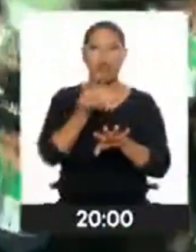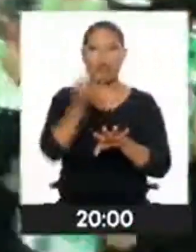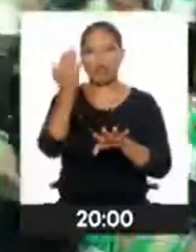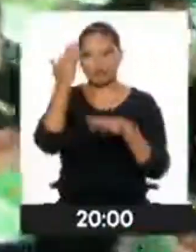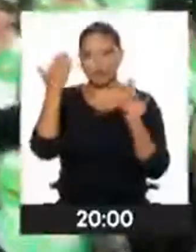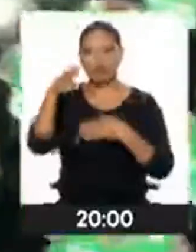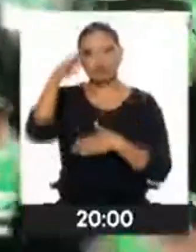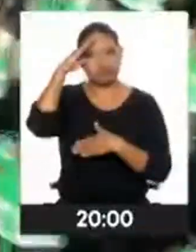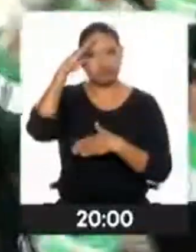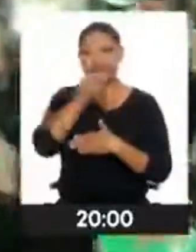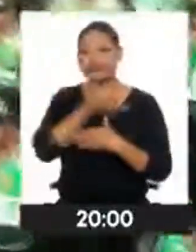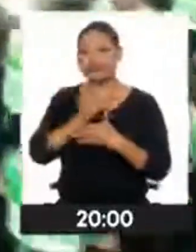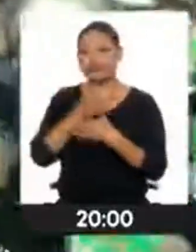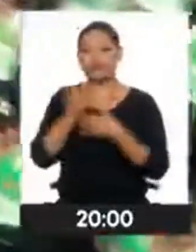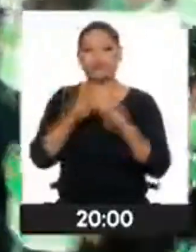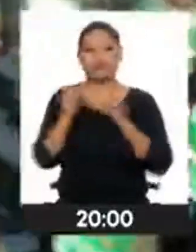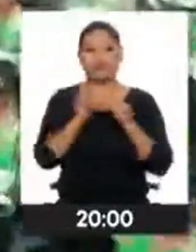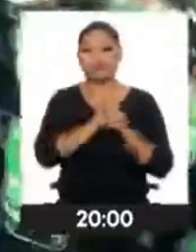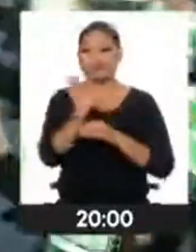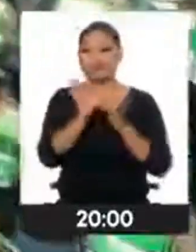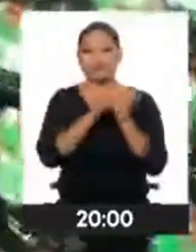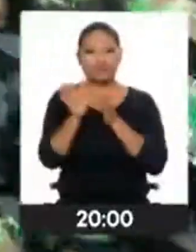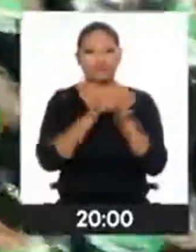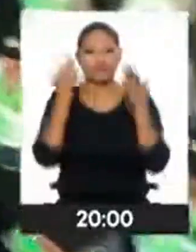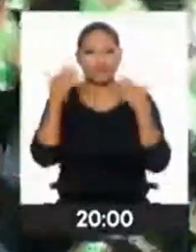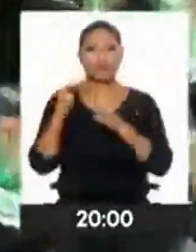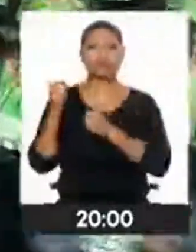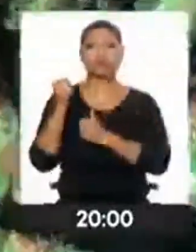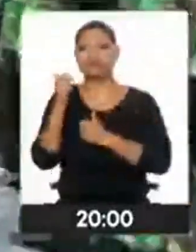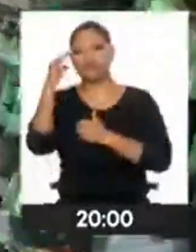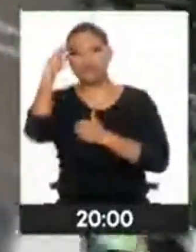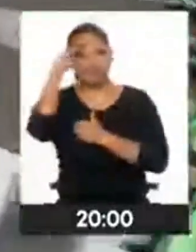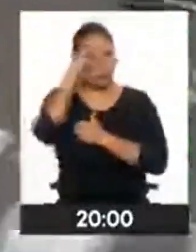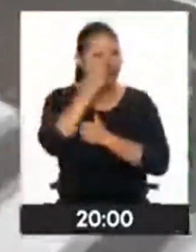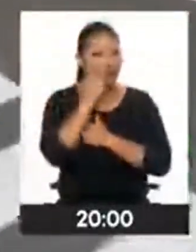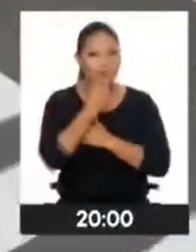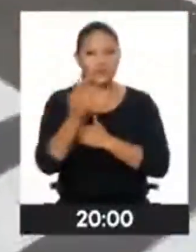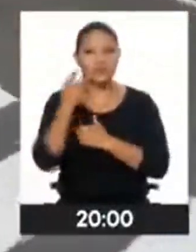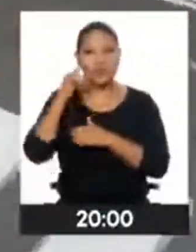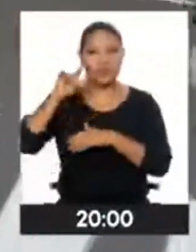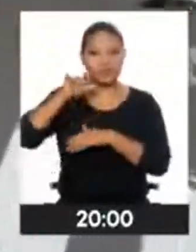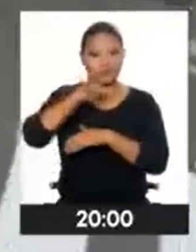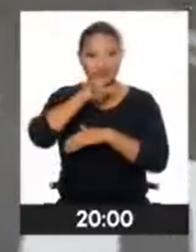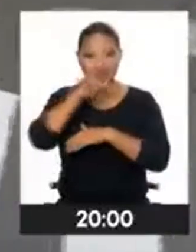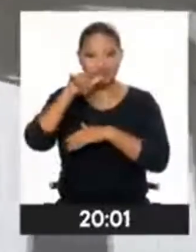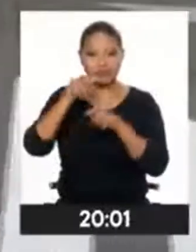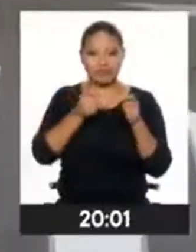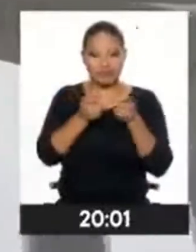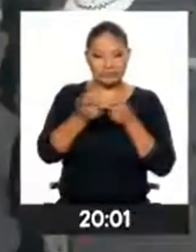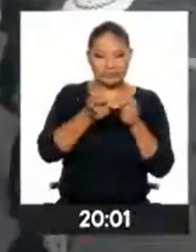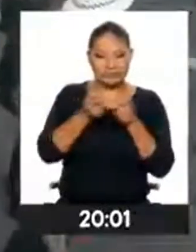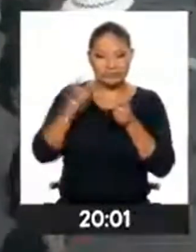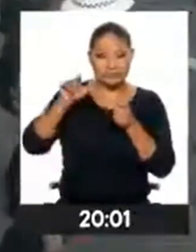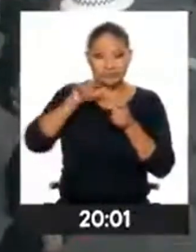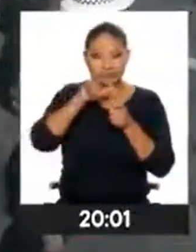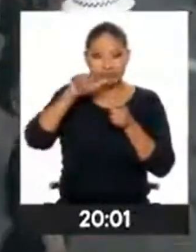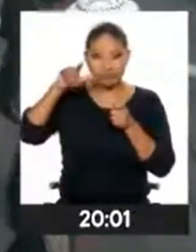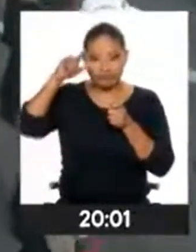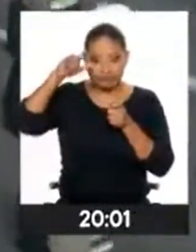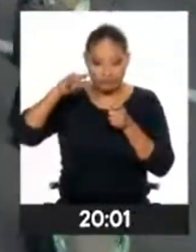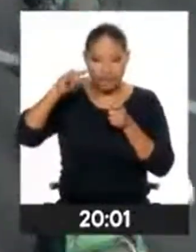de Lima. La imagen es impresionante, ¿no? Impacta, claro que sí, con un drone. Así podemos ver a los